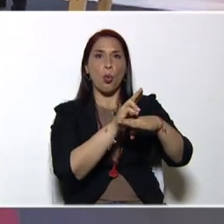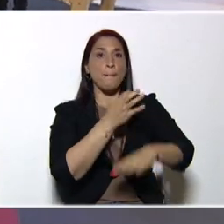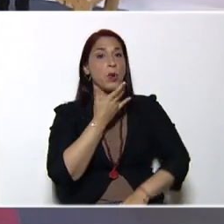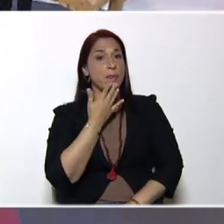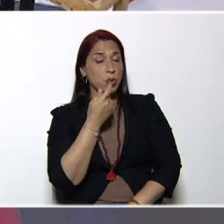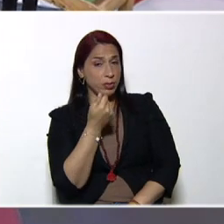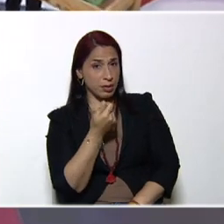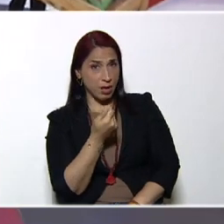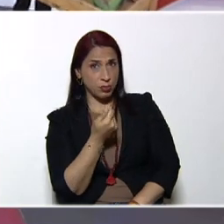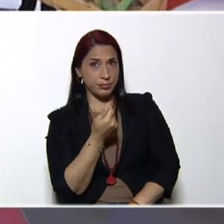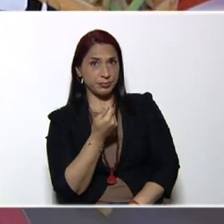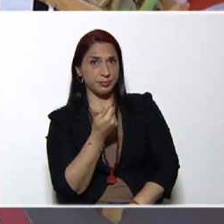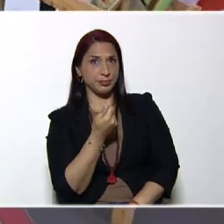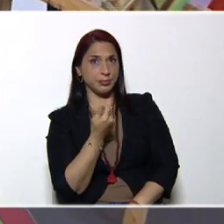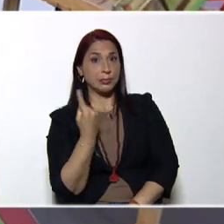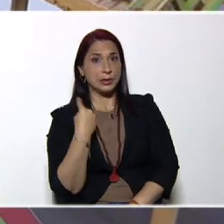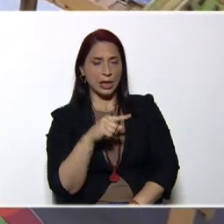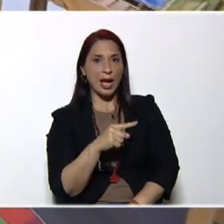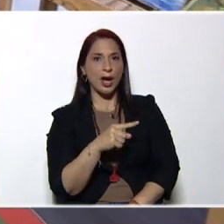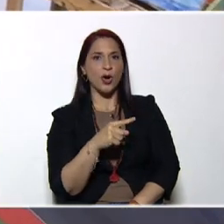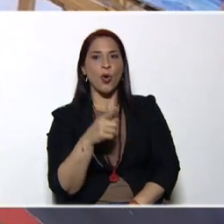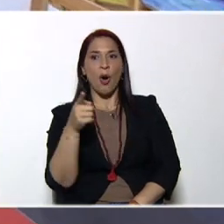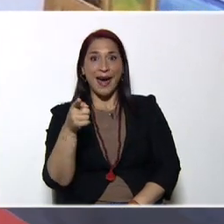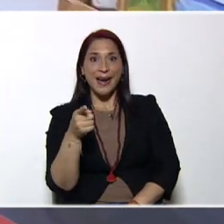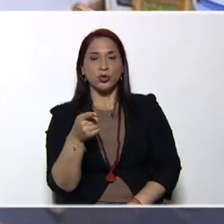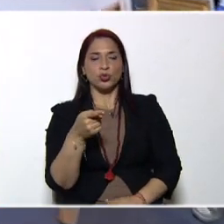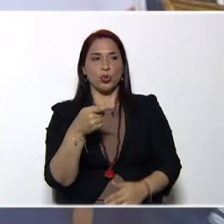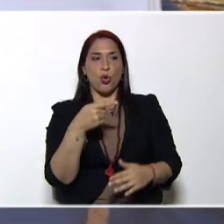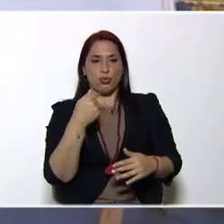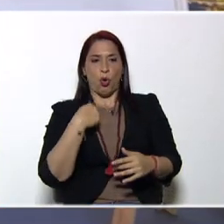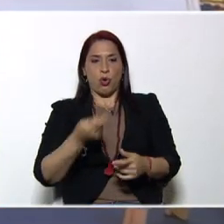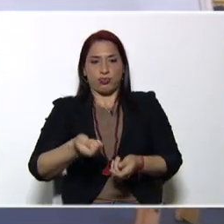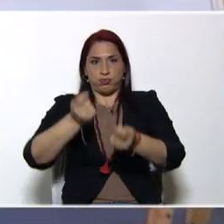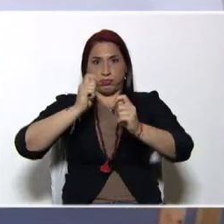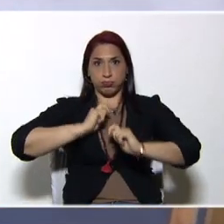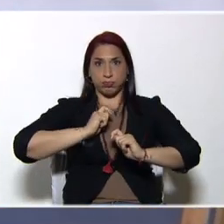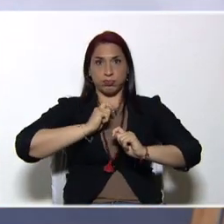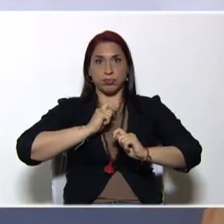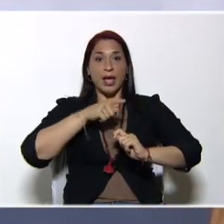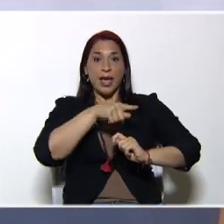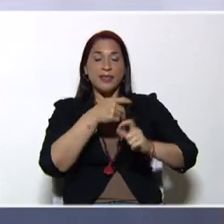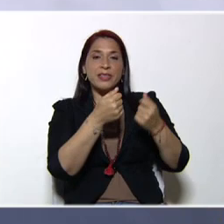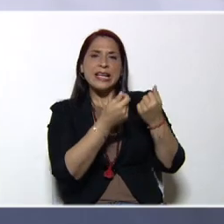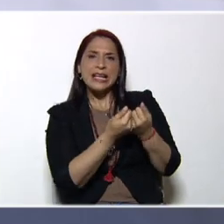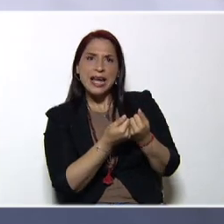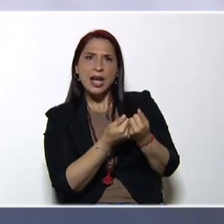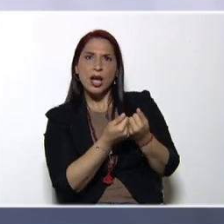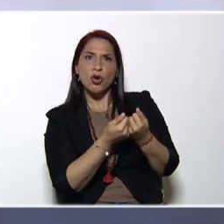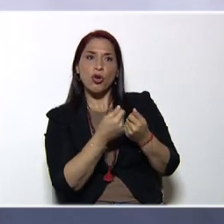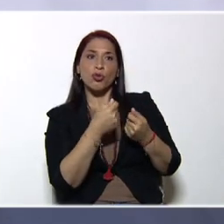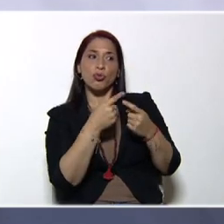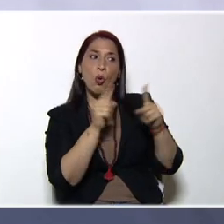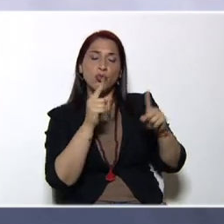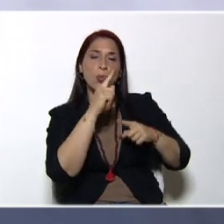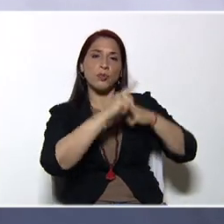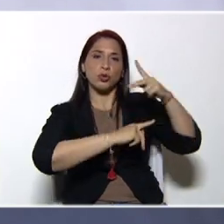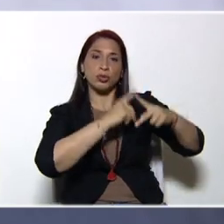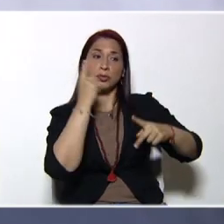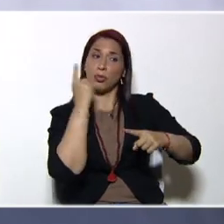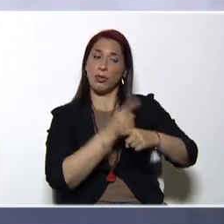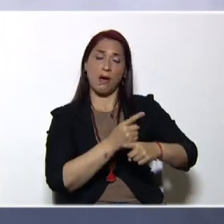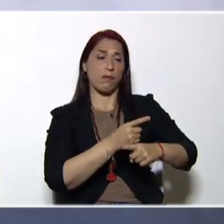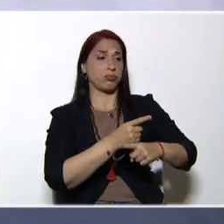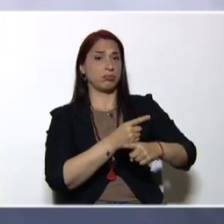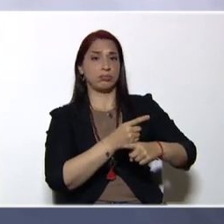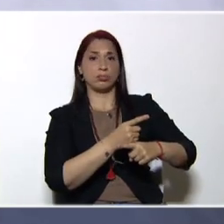el dinero, yo tengo esa herencia porque es heredado, no, el dinero no lo tengo yo, es un dinero que viene, ¿no?, de un proceso, yo también tengo que tener el